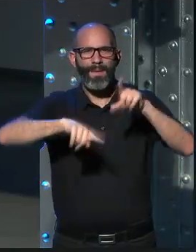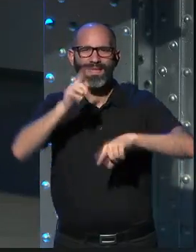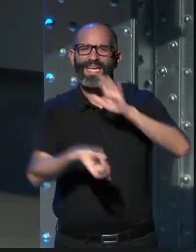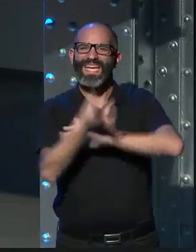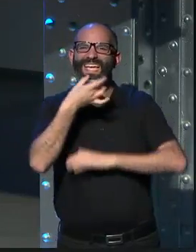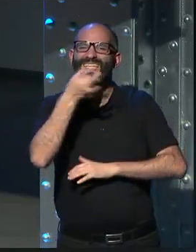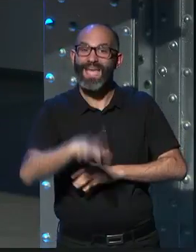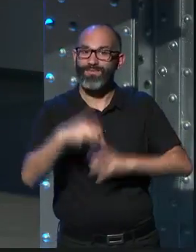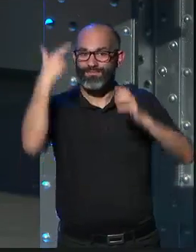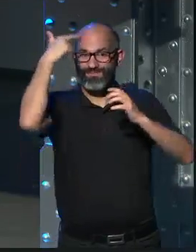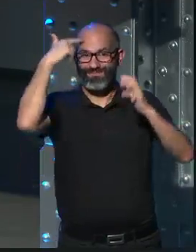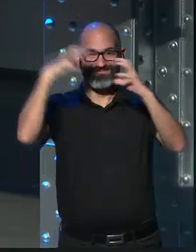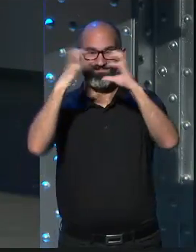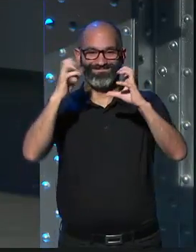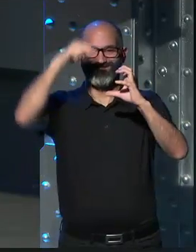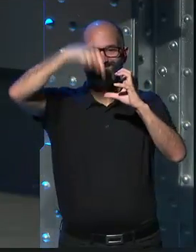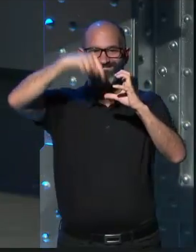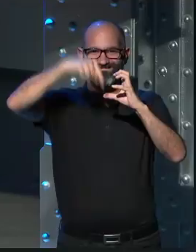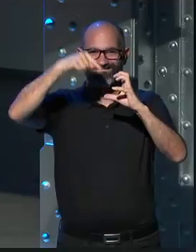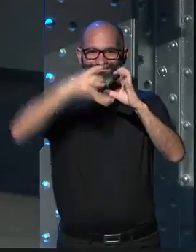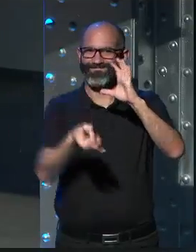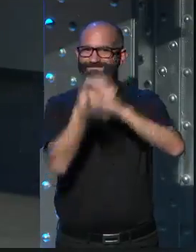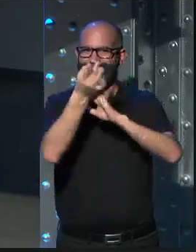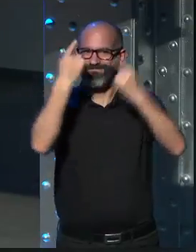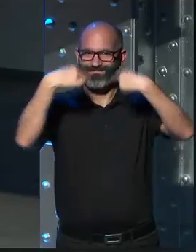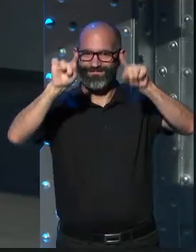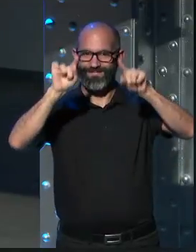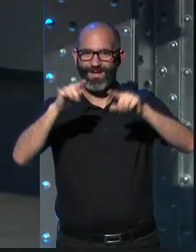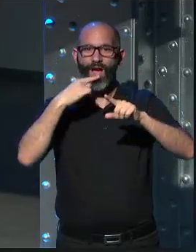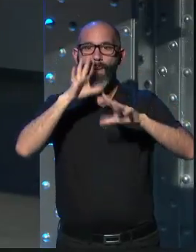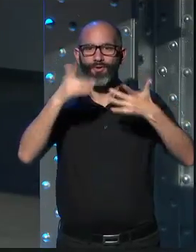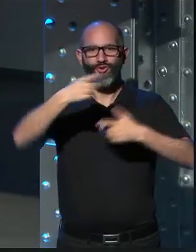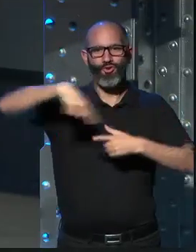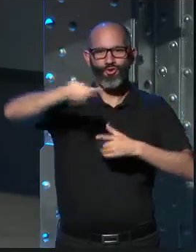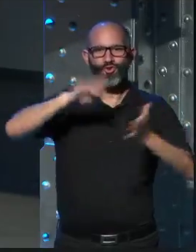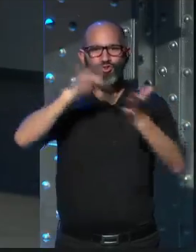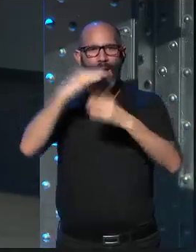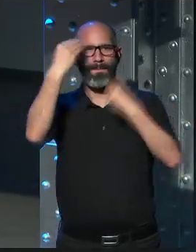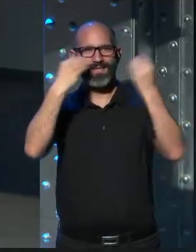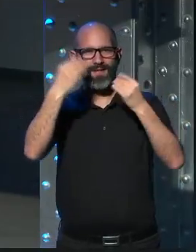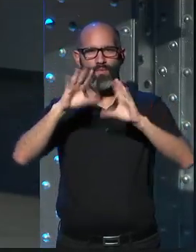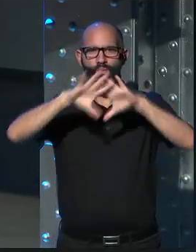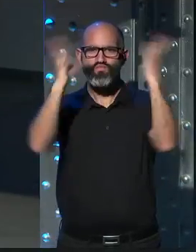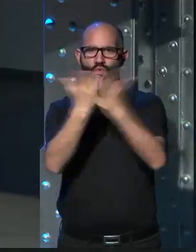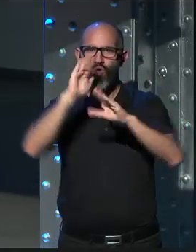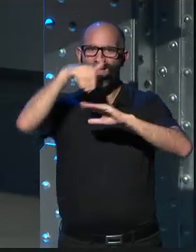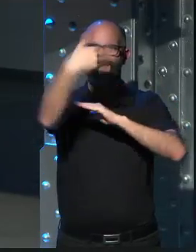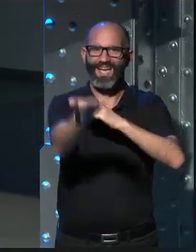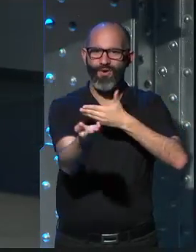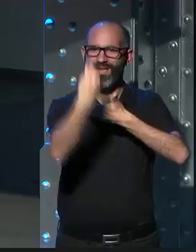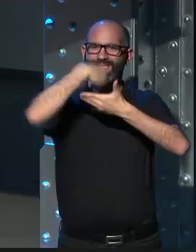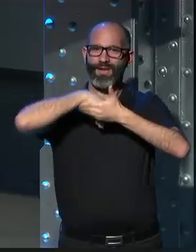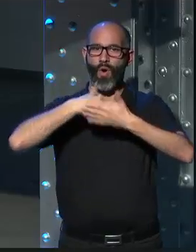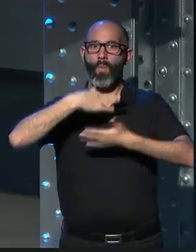cerebro. Y esta experiencia, esta vivencia que tenemos del mundo externo e interno, puede